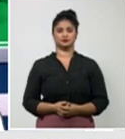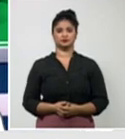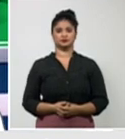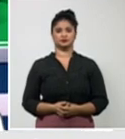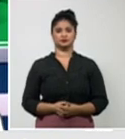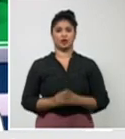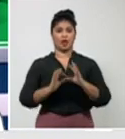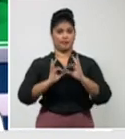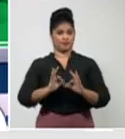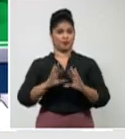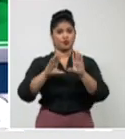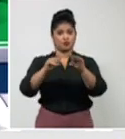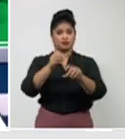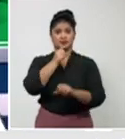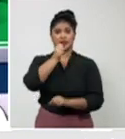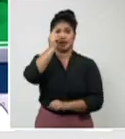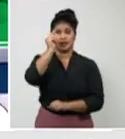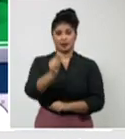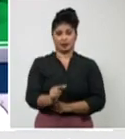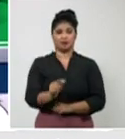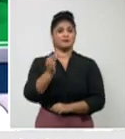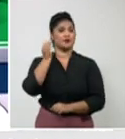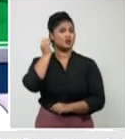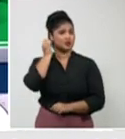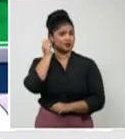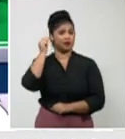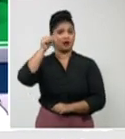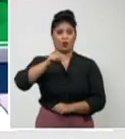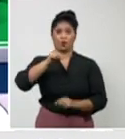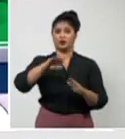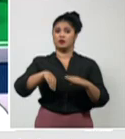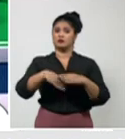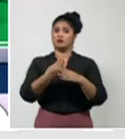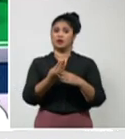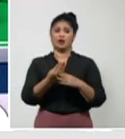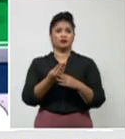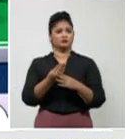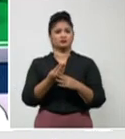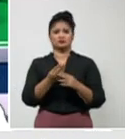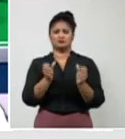Gisela hace unos días, un día luctuoso, realmente